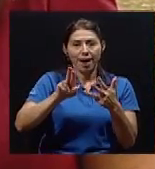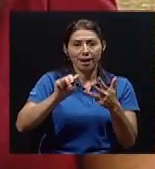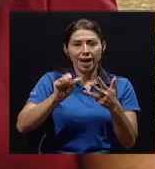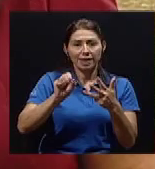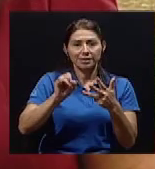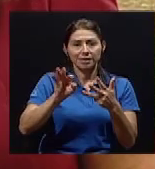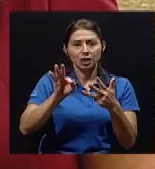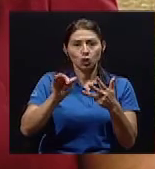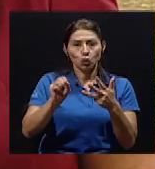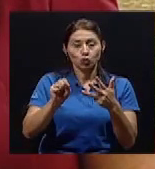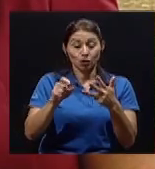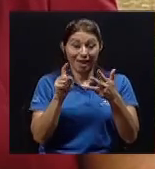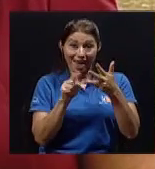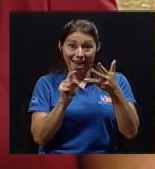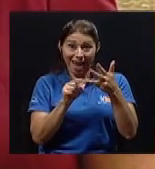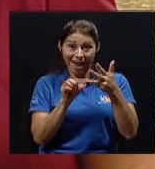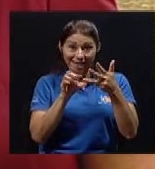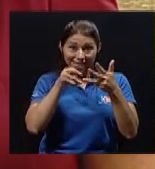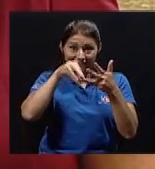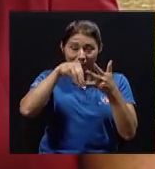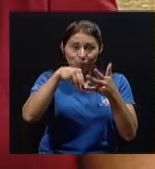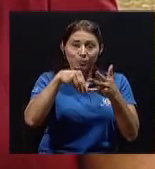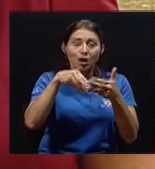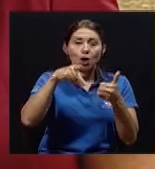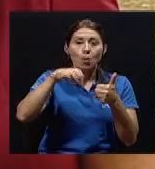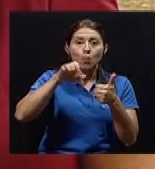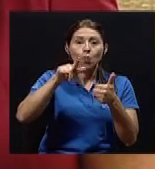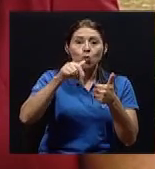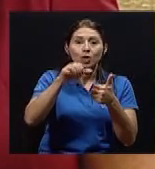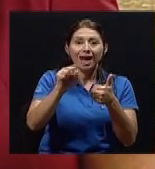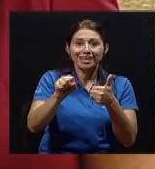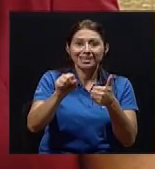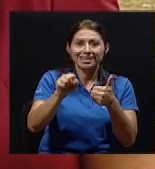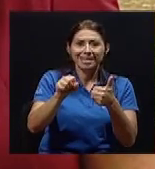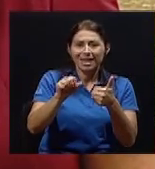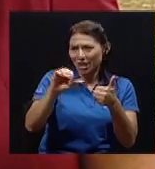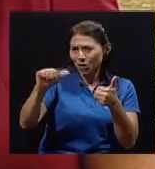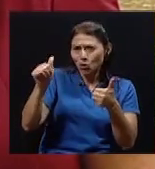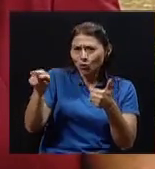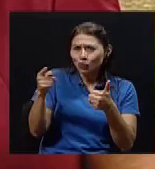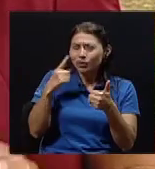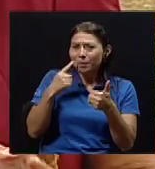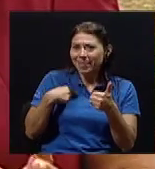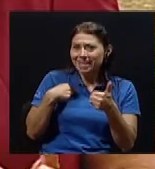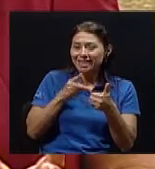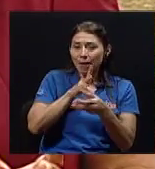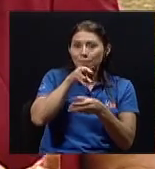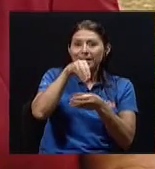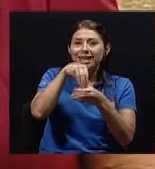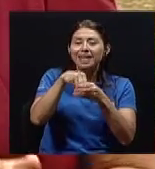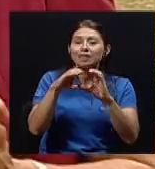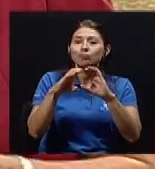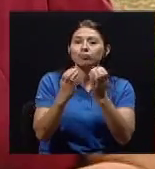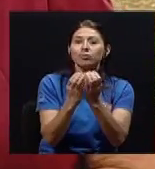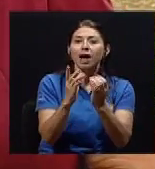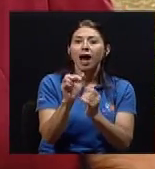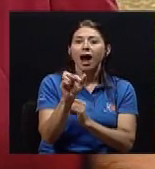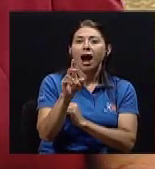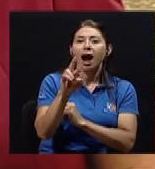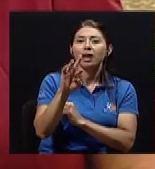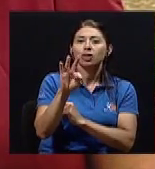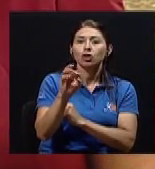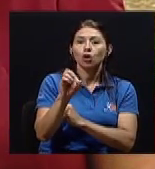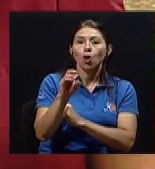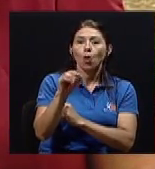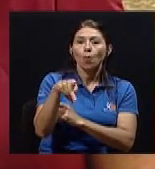parásitos. Dentro de los parásitos están las pulgas y estos otros que usted me dice que pertenecen al grupo de los artrópodos. Y hay otro